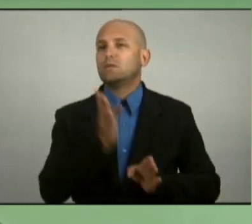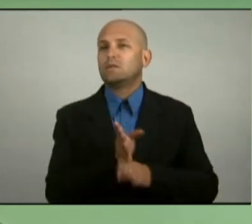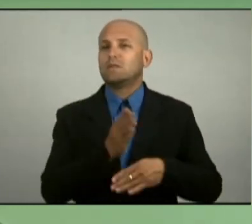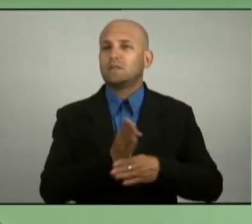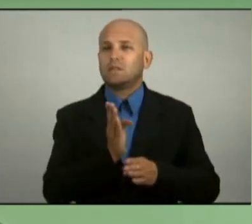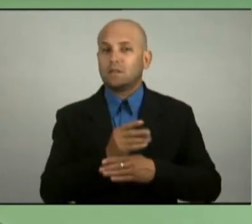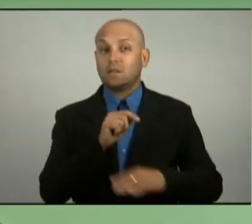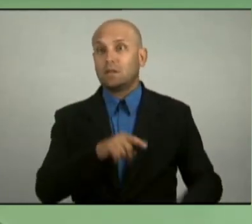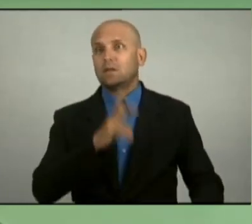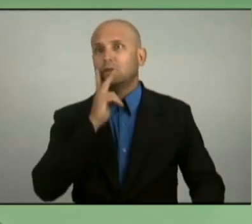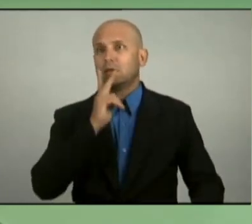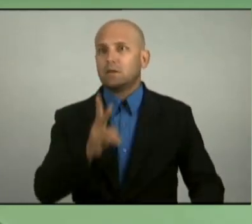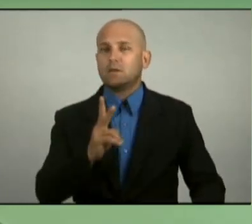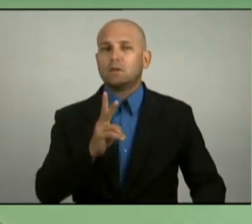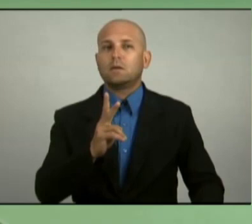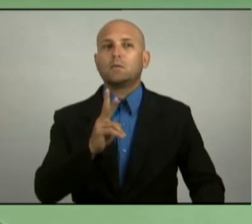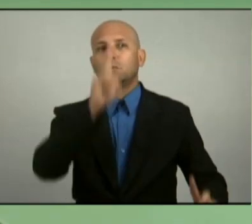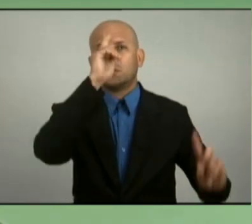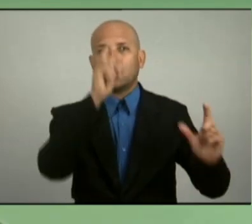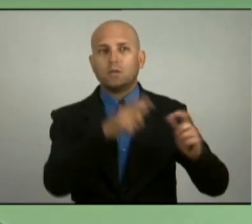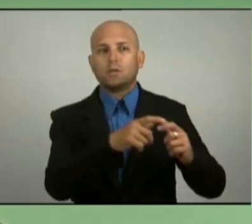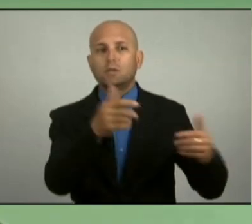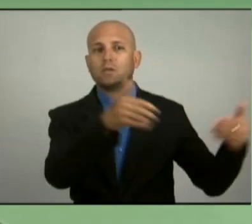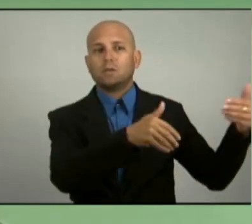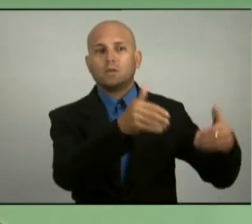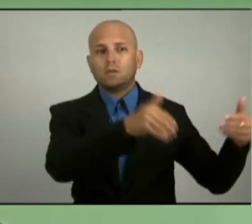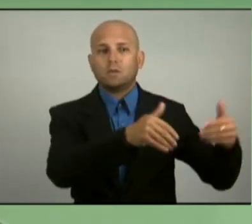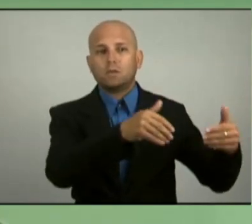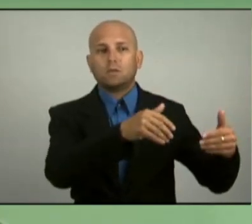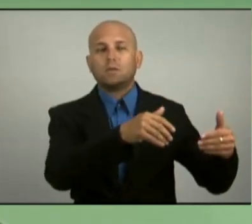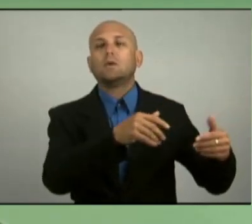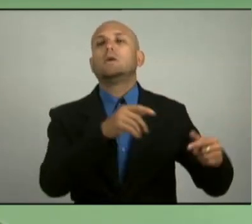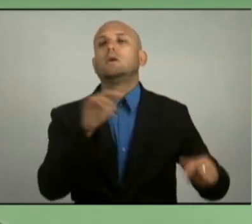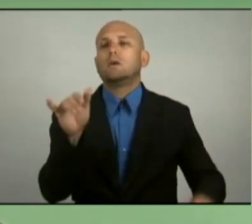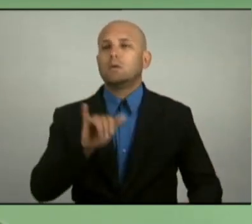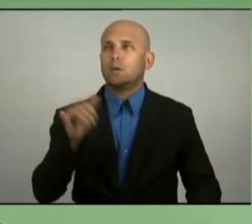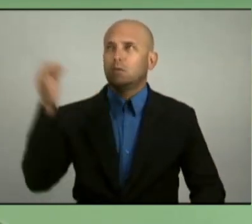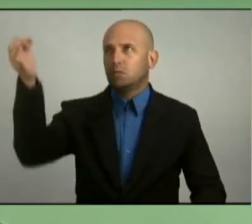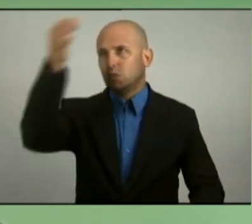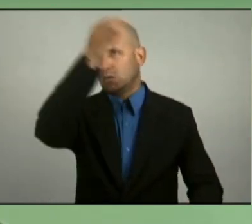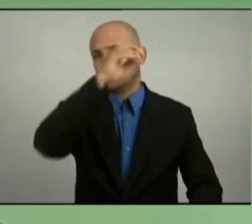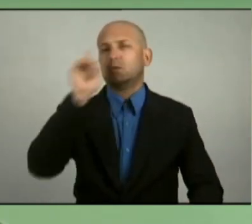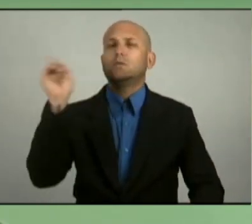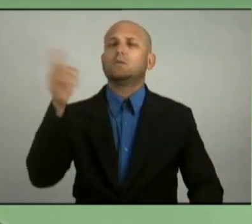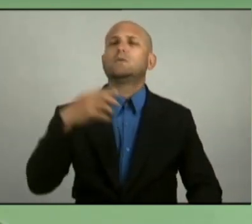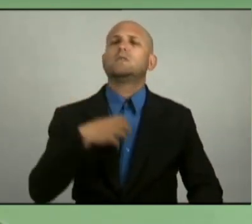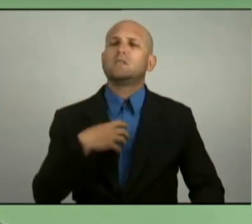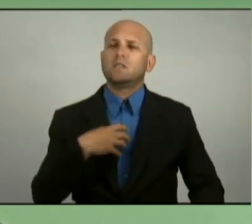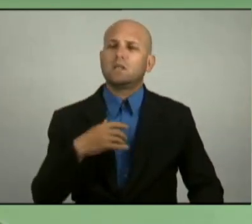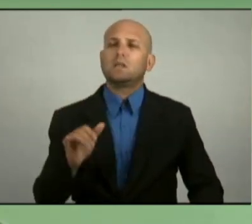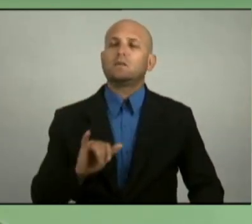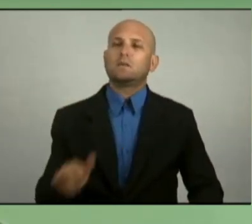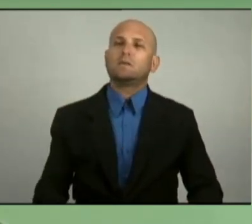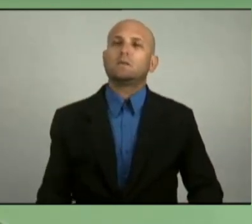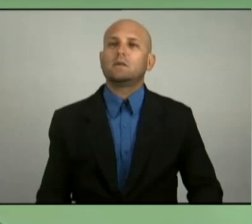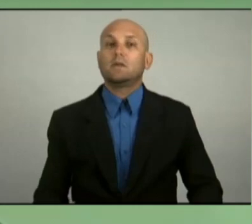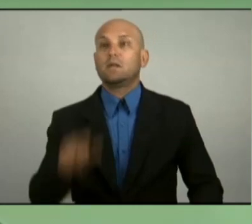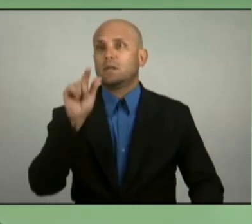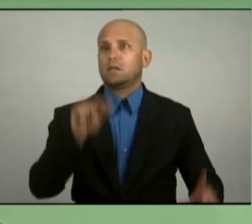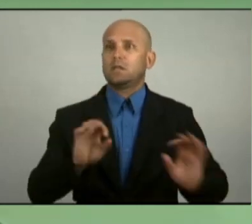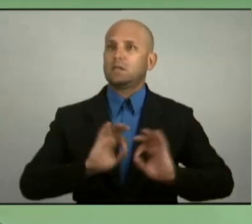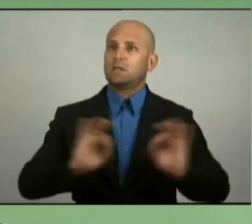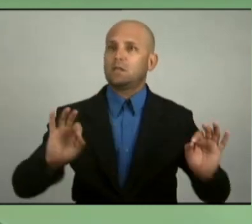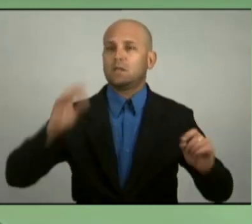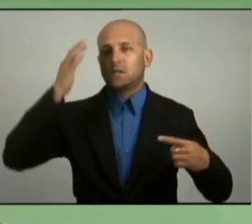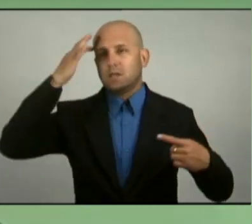veces atienden a más de un policlínico y en el caso de los municipios pues tenemos en cada municipio también un departamento de salud mental allí hay especialistas en